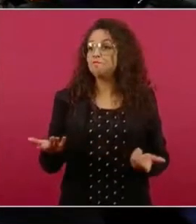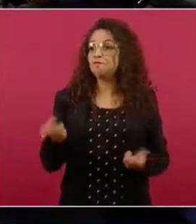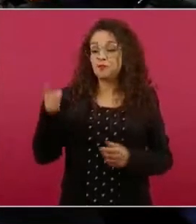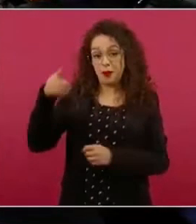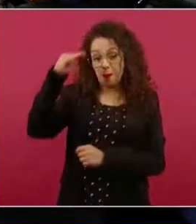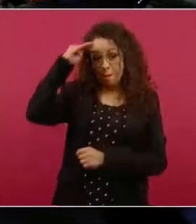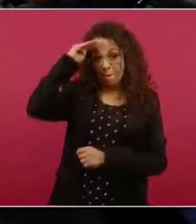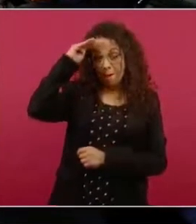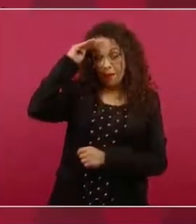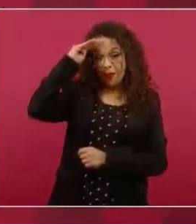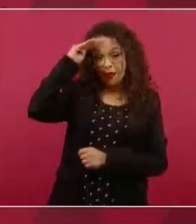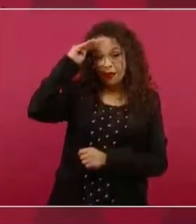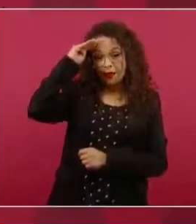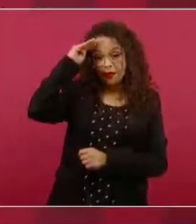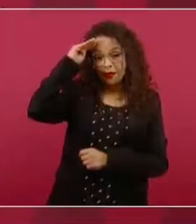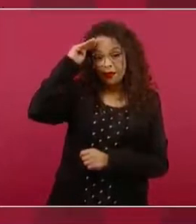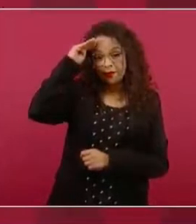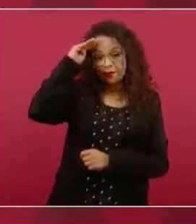muy